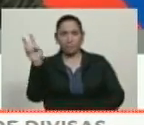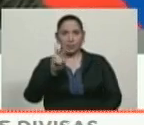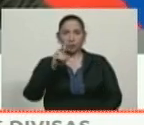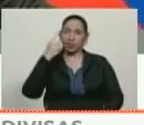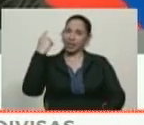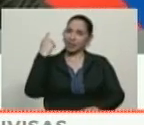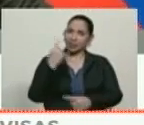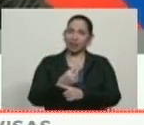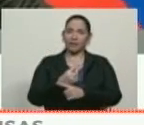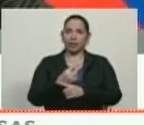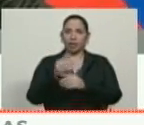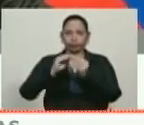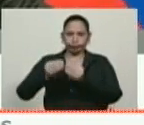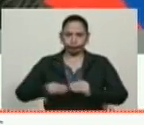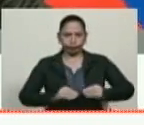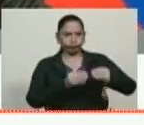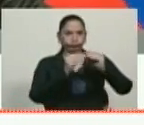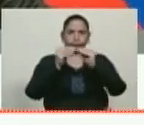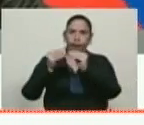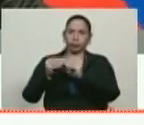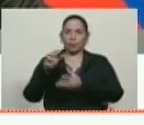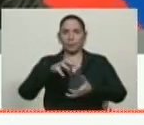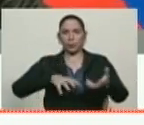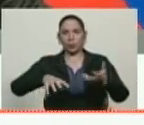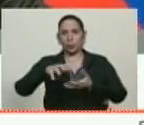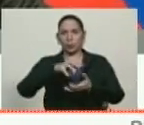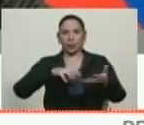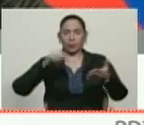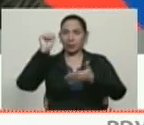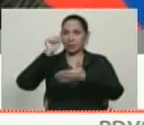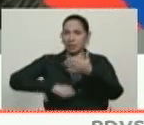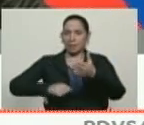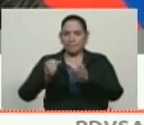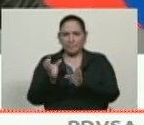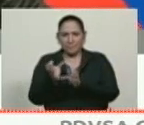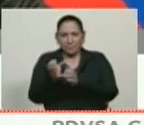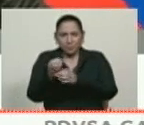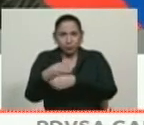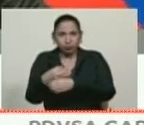que arreglar la situación sin presión,